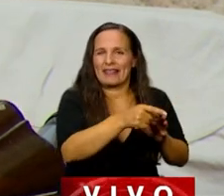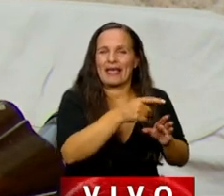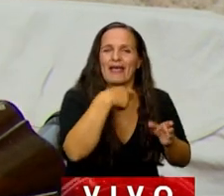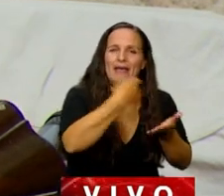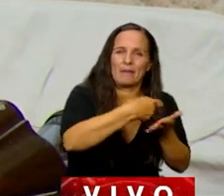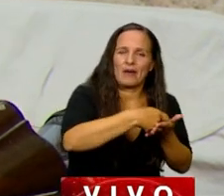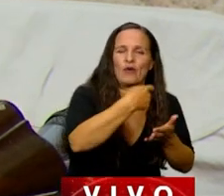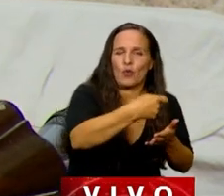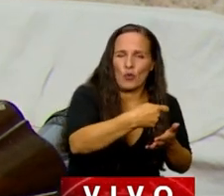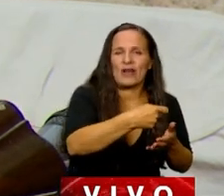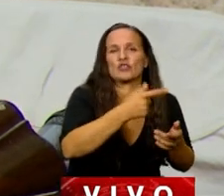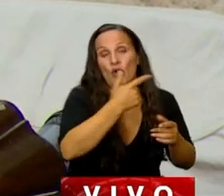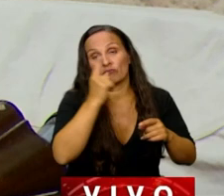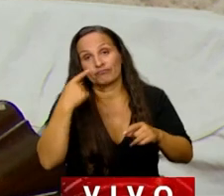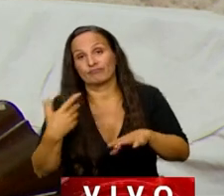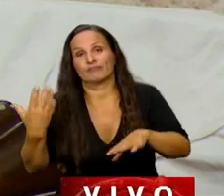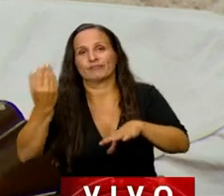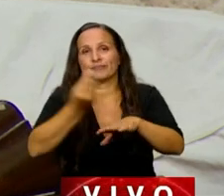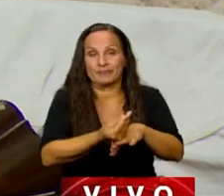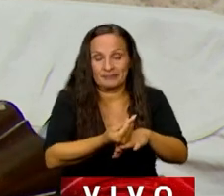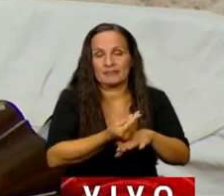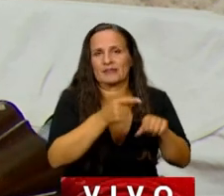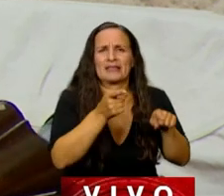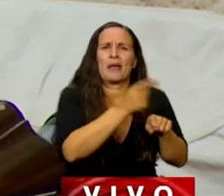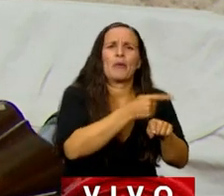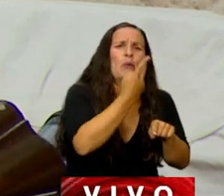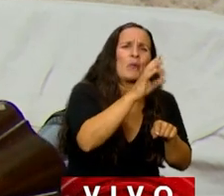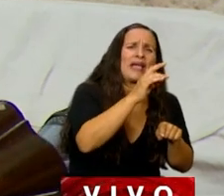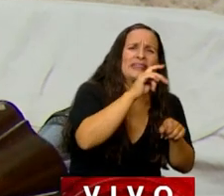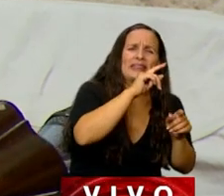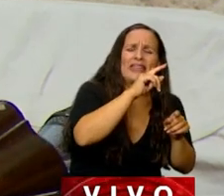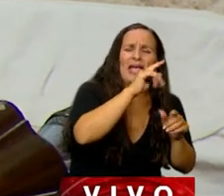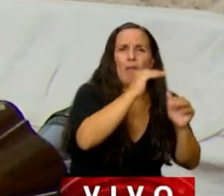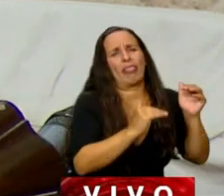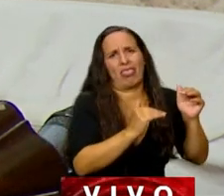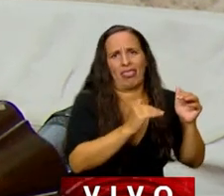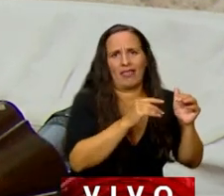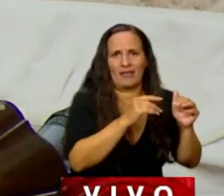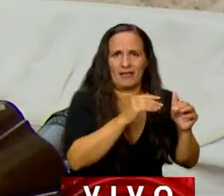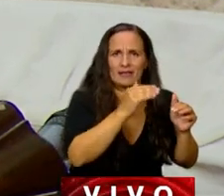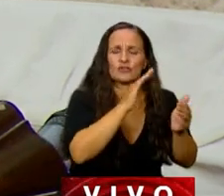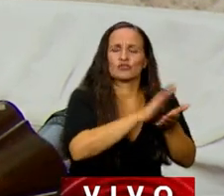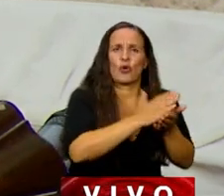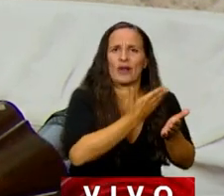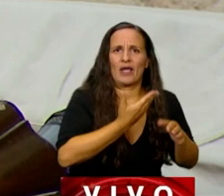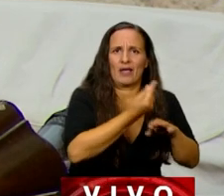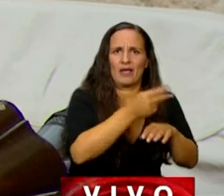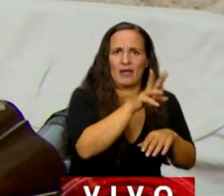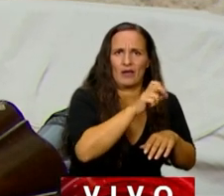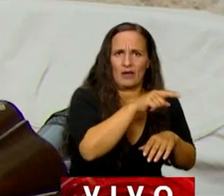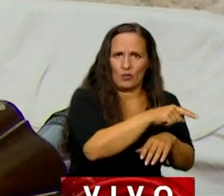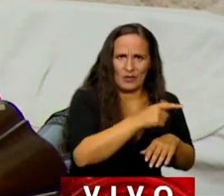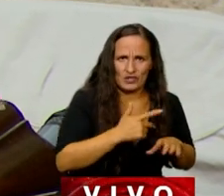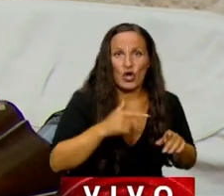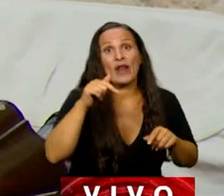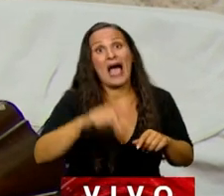justamente produjo una pérdida del 20 puntos durante su gobierno de las jubilaciones. Ahora, con el gobierno de Alberto,